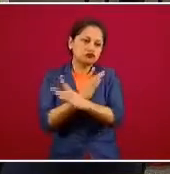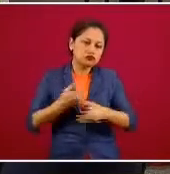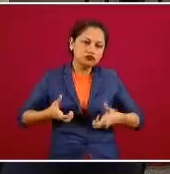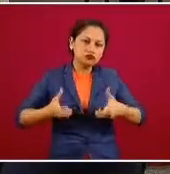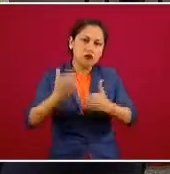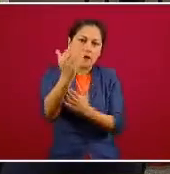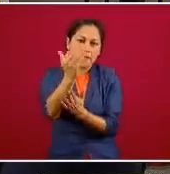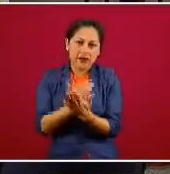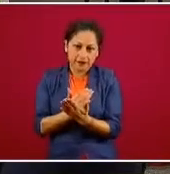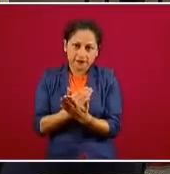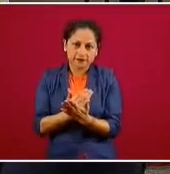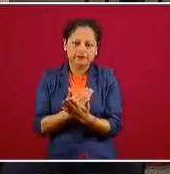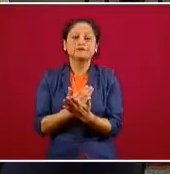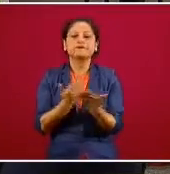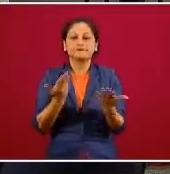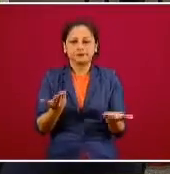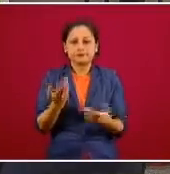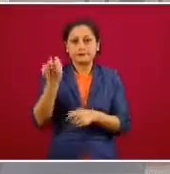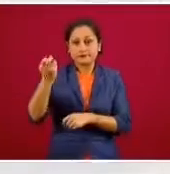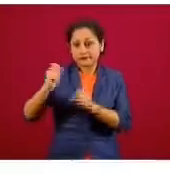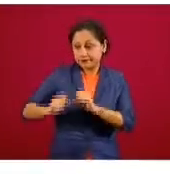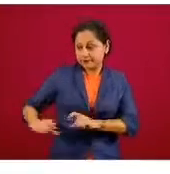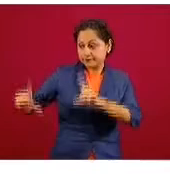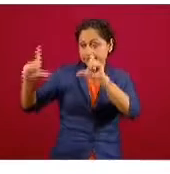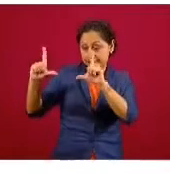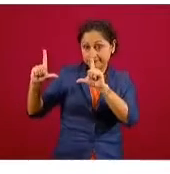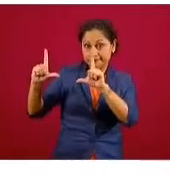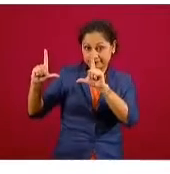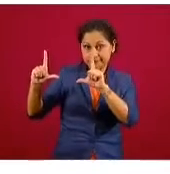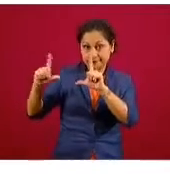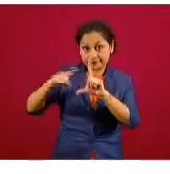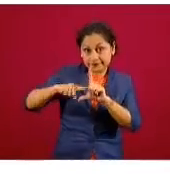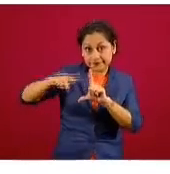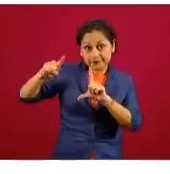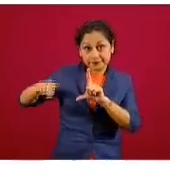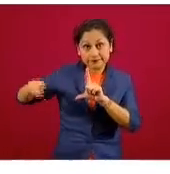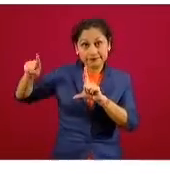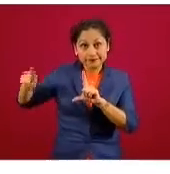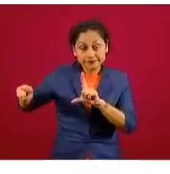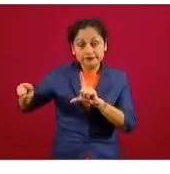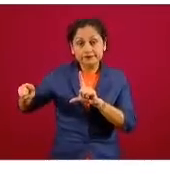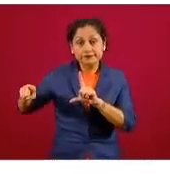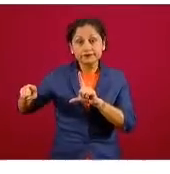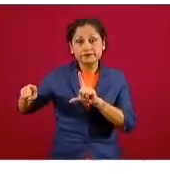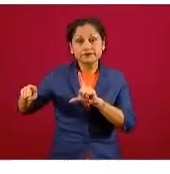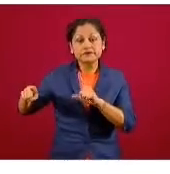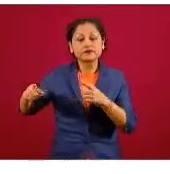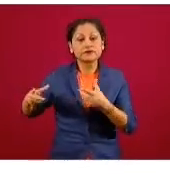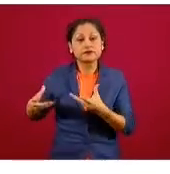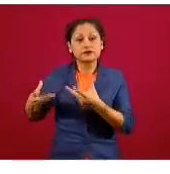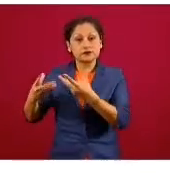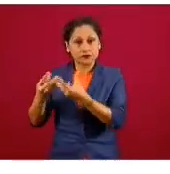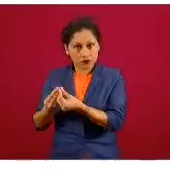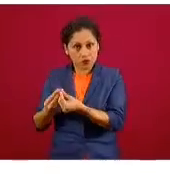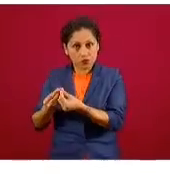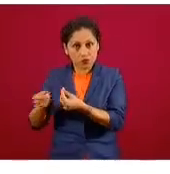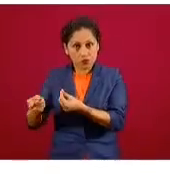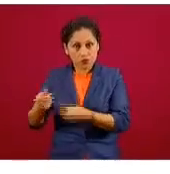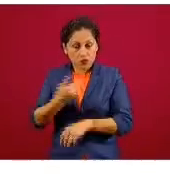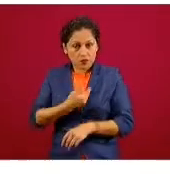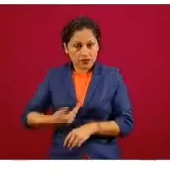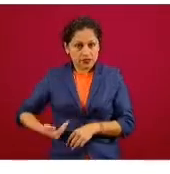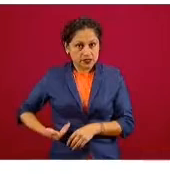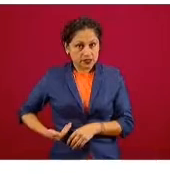Esta gráfica, y por eso he mencionado este preámbulo, la compartimos con el presidente el fin